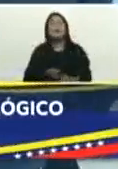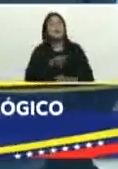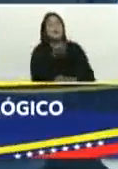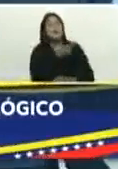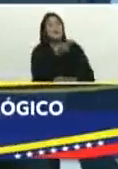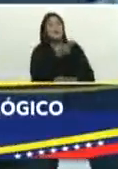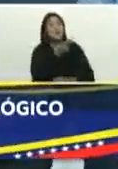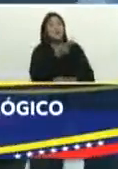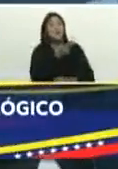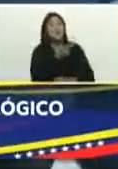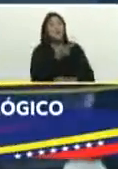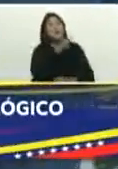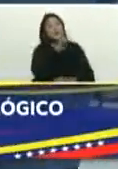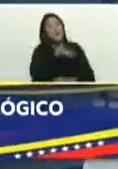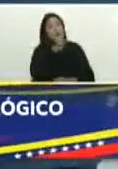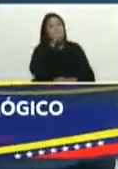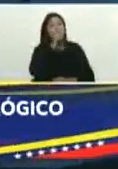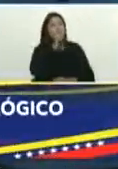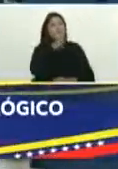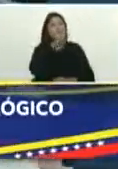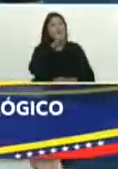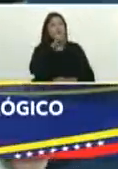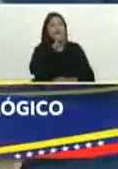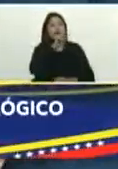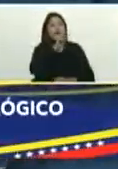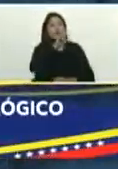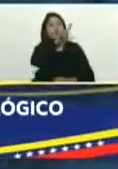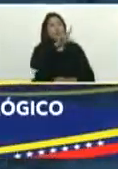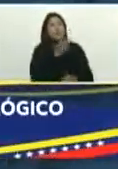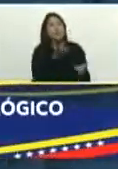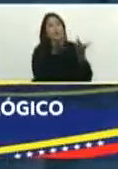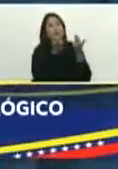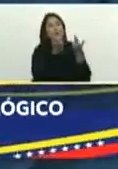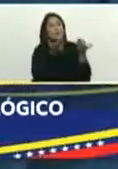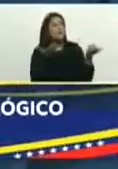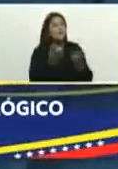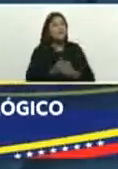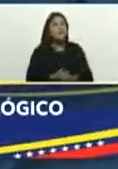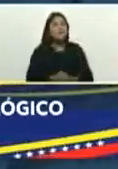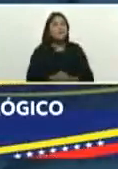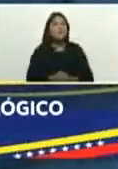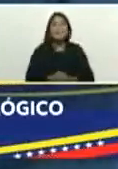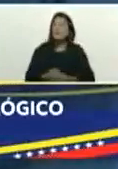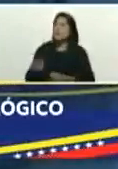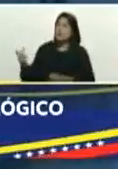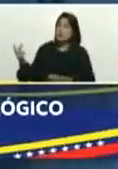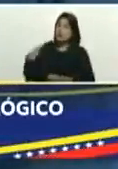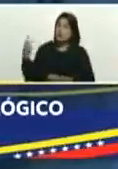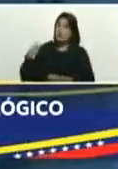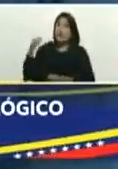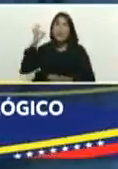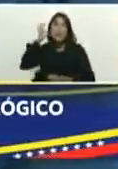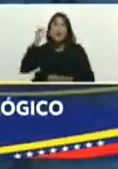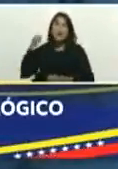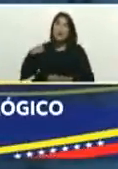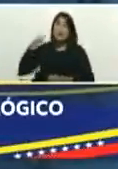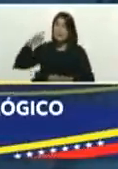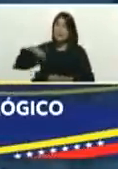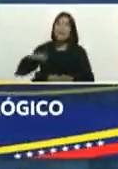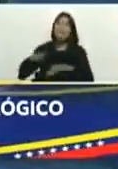¿Qué nos dice aquí Raúl Hernández? ¿Cómo está, presidente? Bueno, mi compañera Celia Rosales, mi persona, trabajamos para el Ministerio de Ciencia y